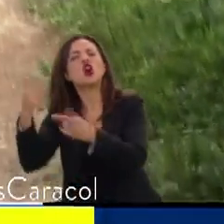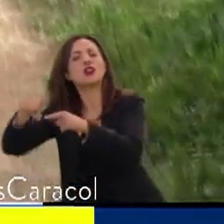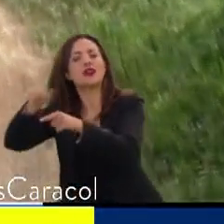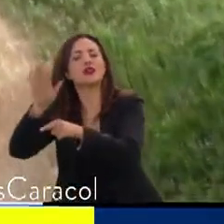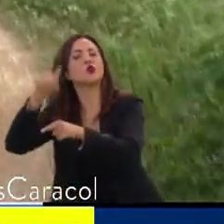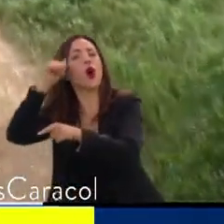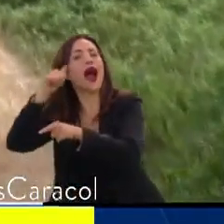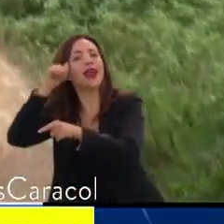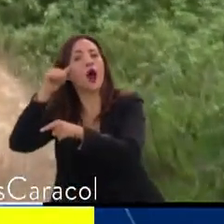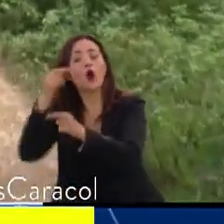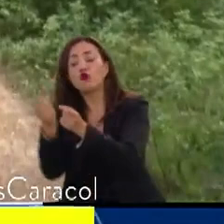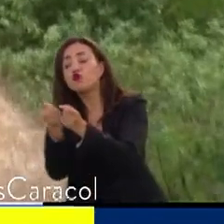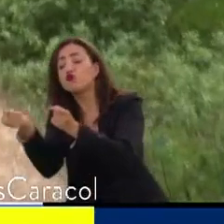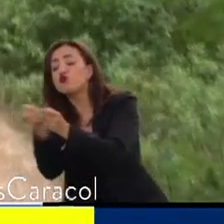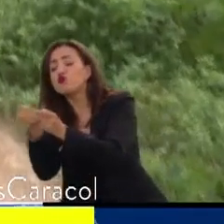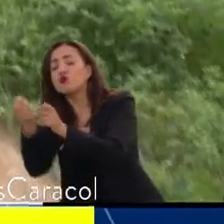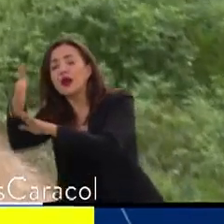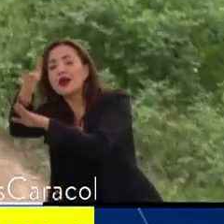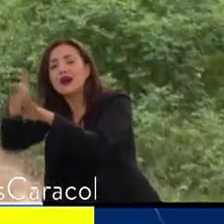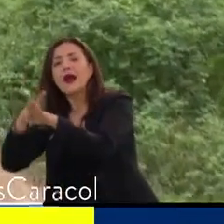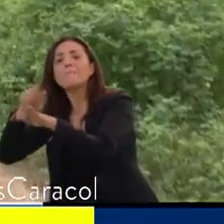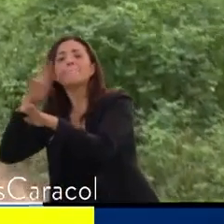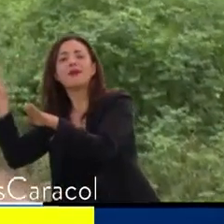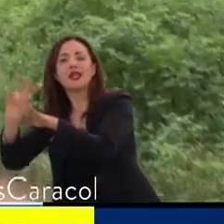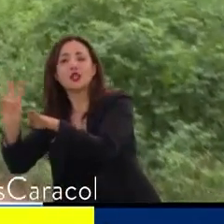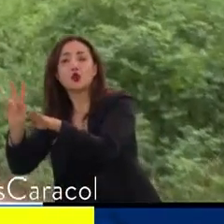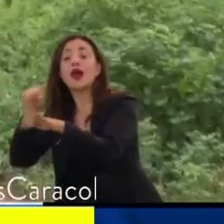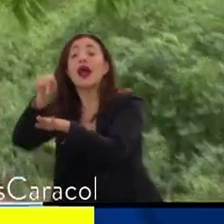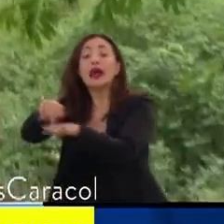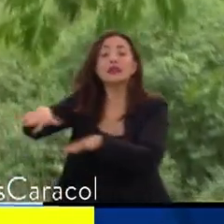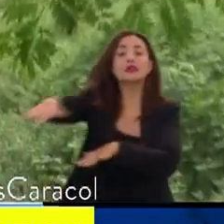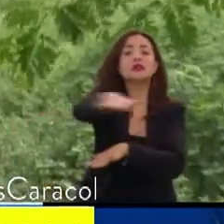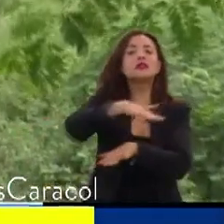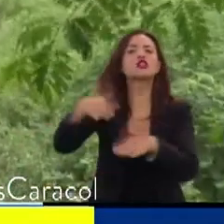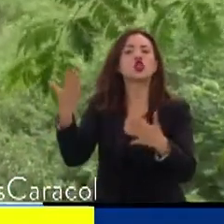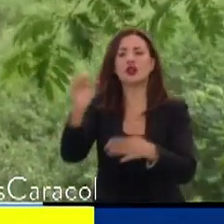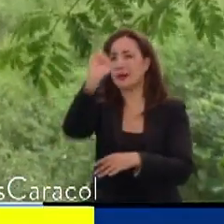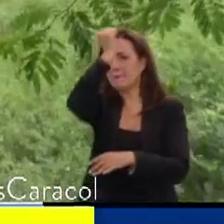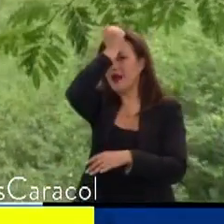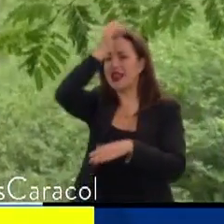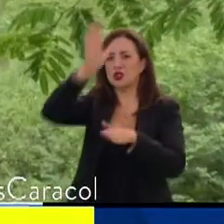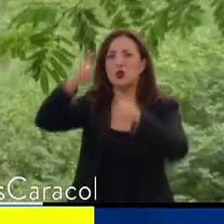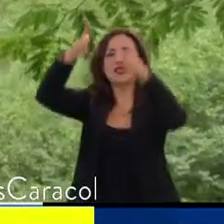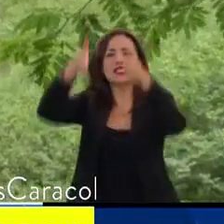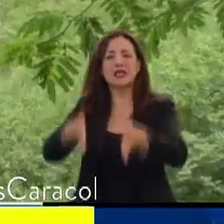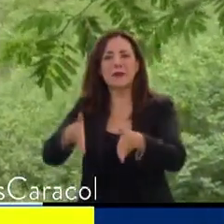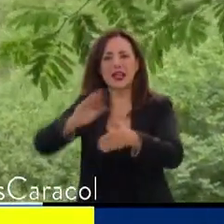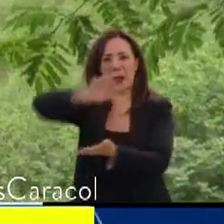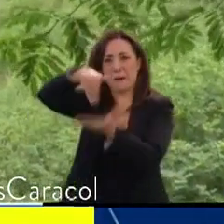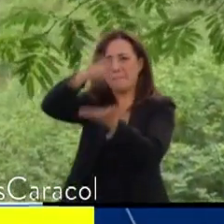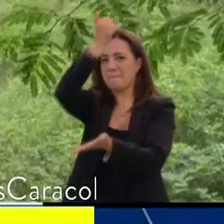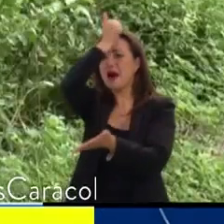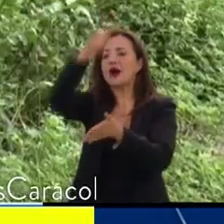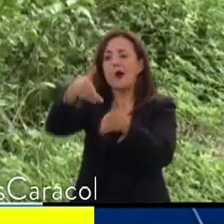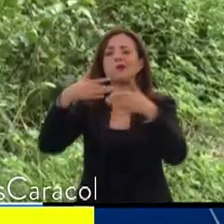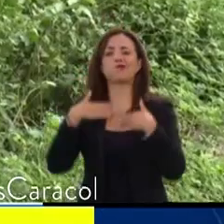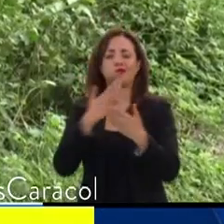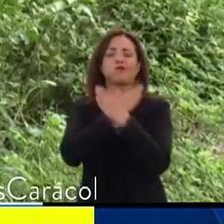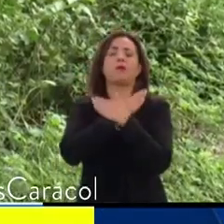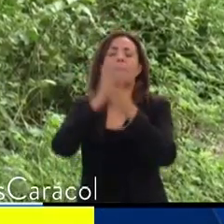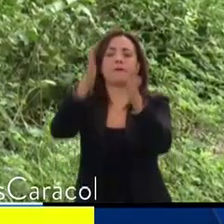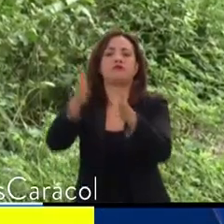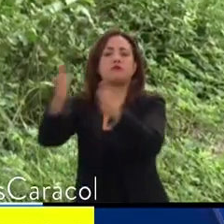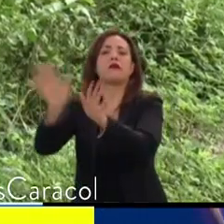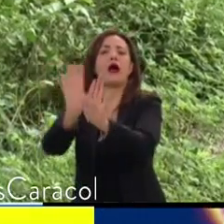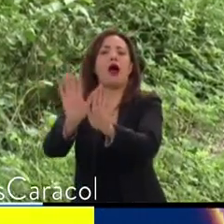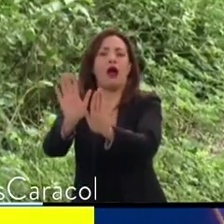Venezuela. Los cuerpos permanecen aquí en la morgue del cementerio central de la capital araucana. Las autoridades esperan que en